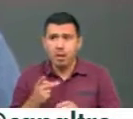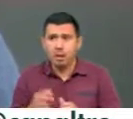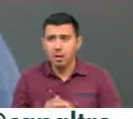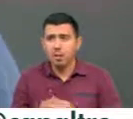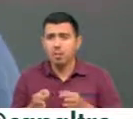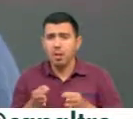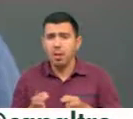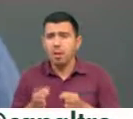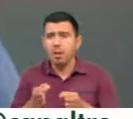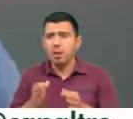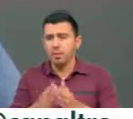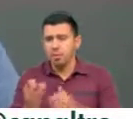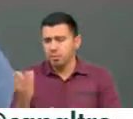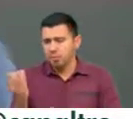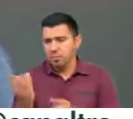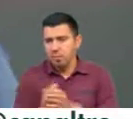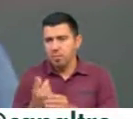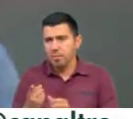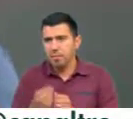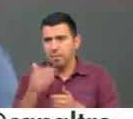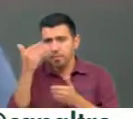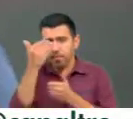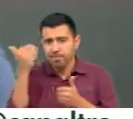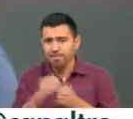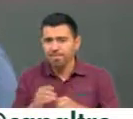muchos miembros de la guerrilla se recicla